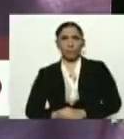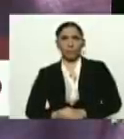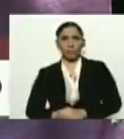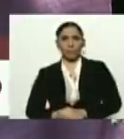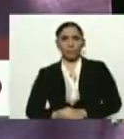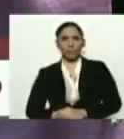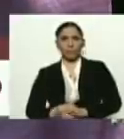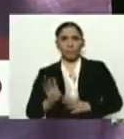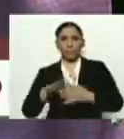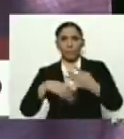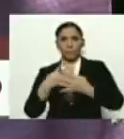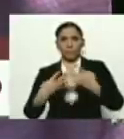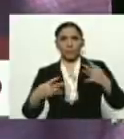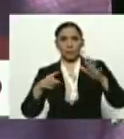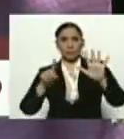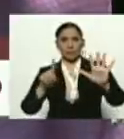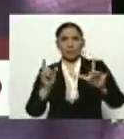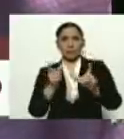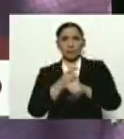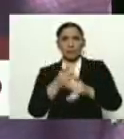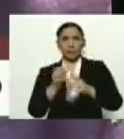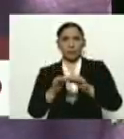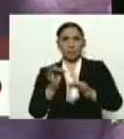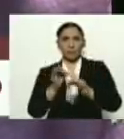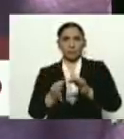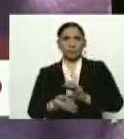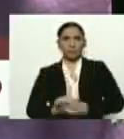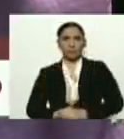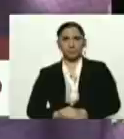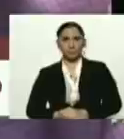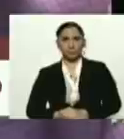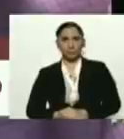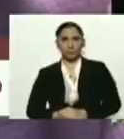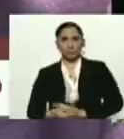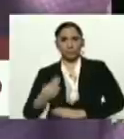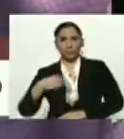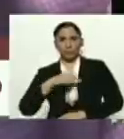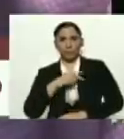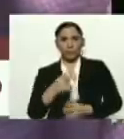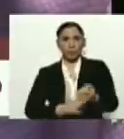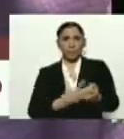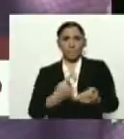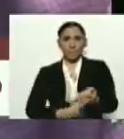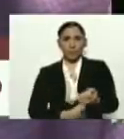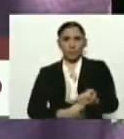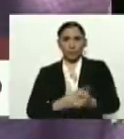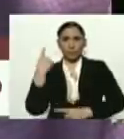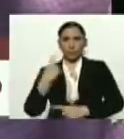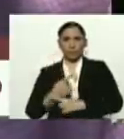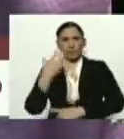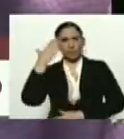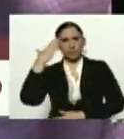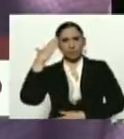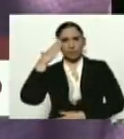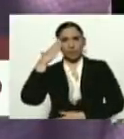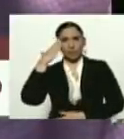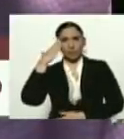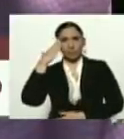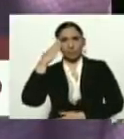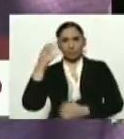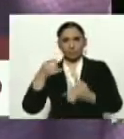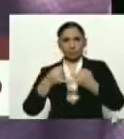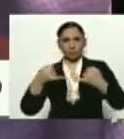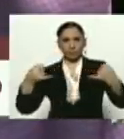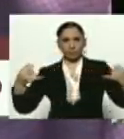programadas para el 6 de septiembre. Pero también, hermanas y hermanos, deben saber que la línea de